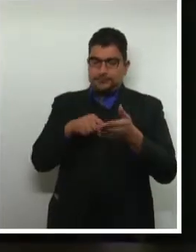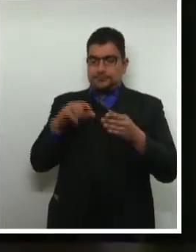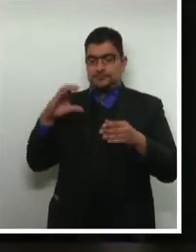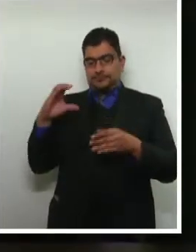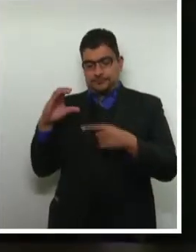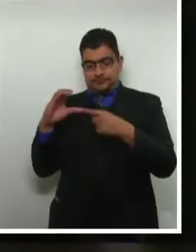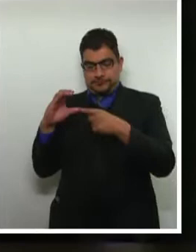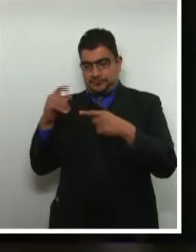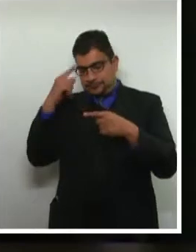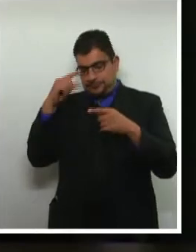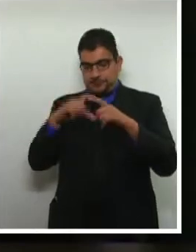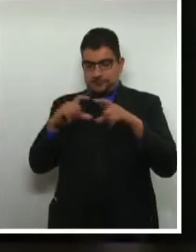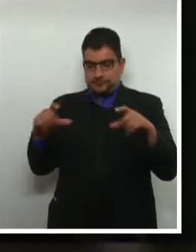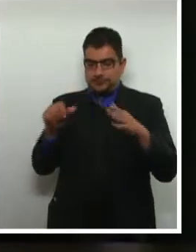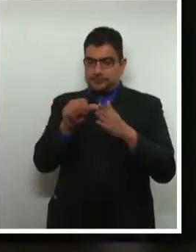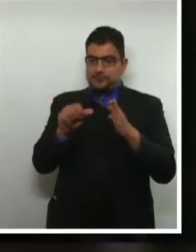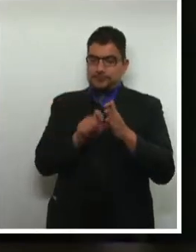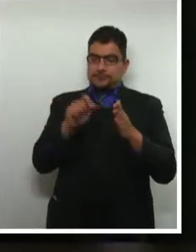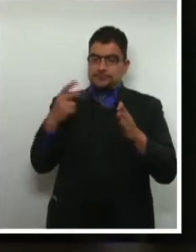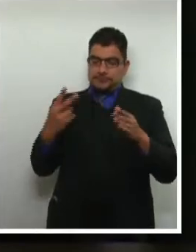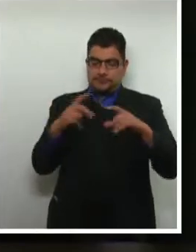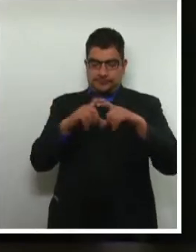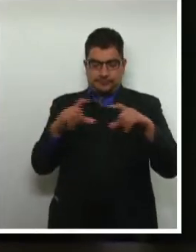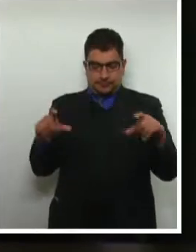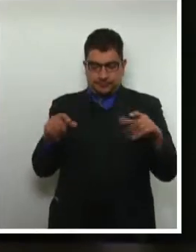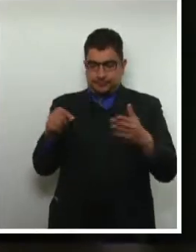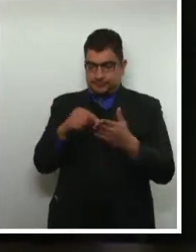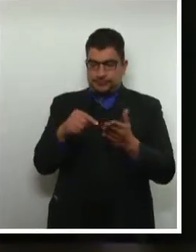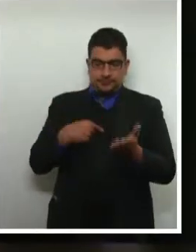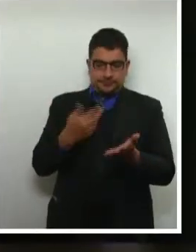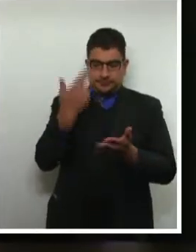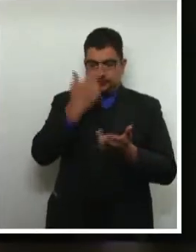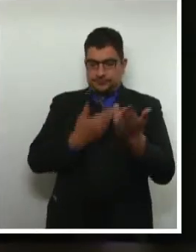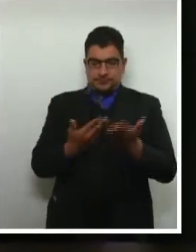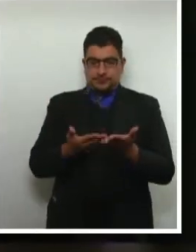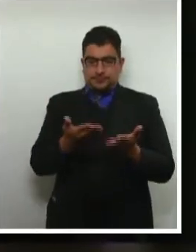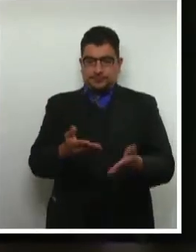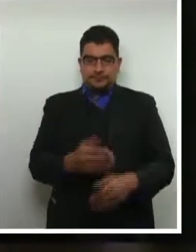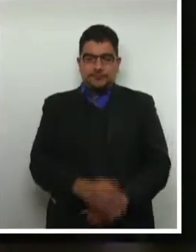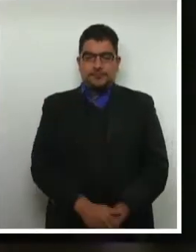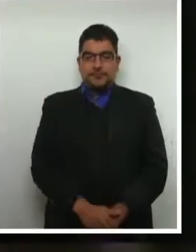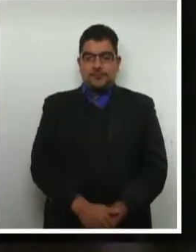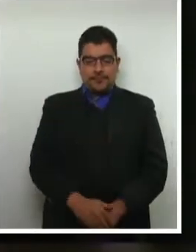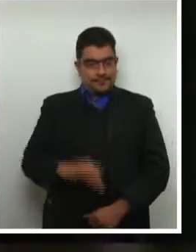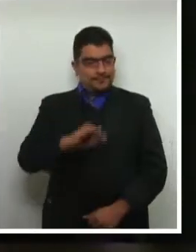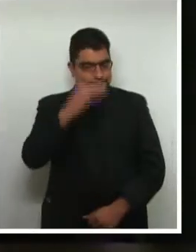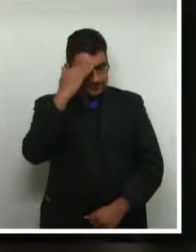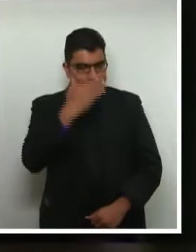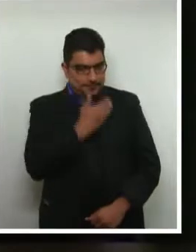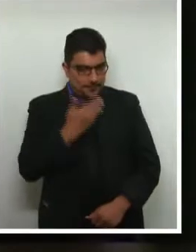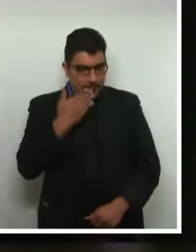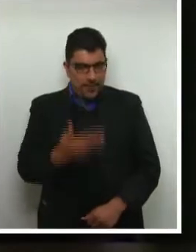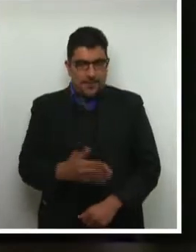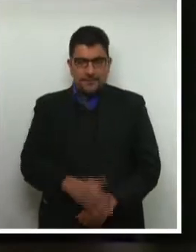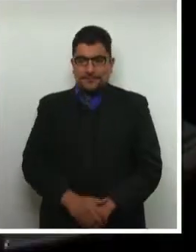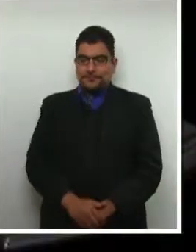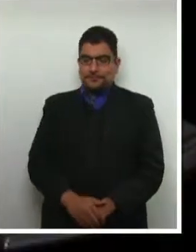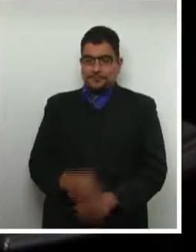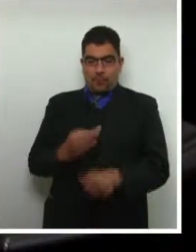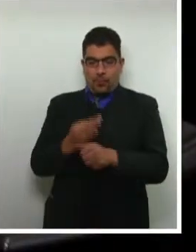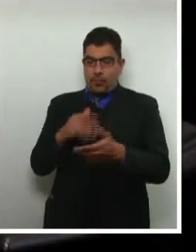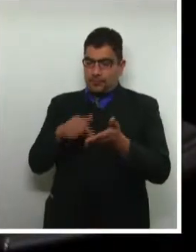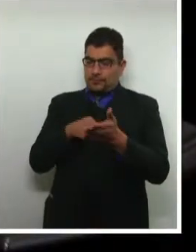del artículo 22 del dictamen. Sí, señor presidente. El